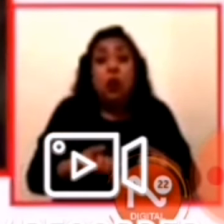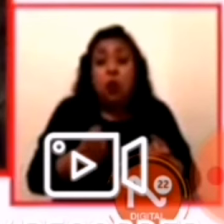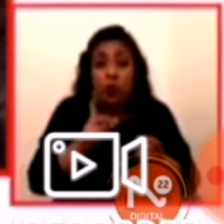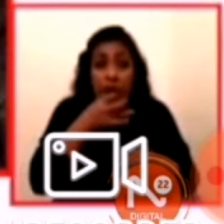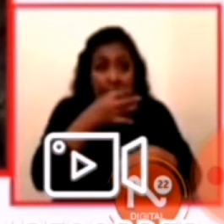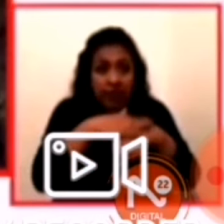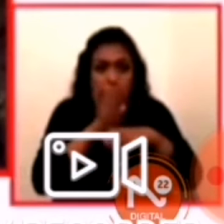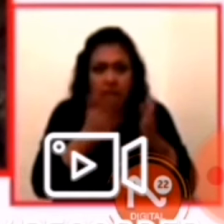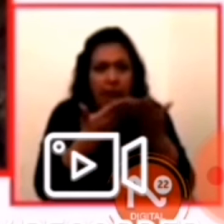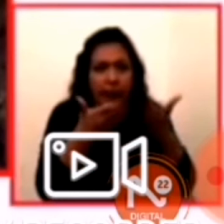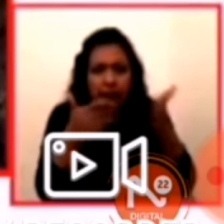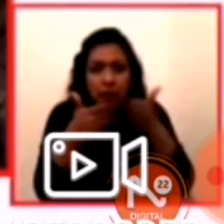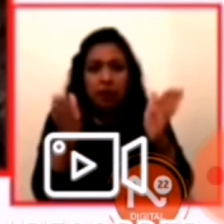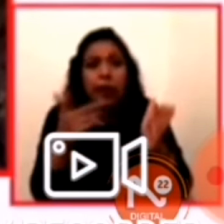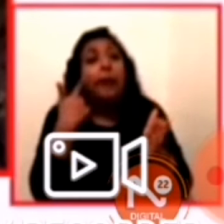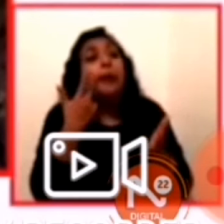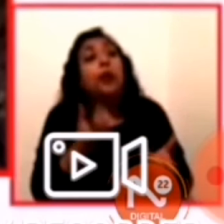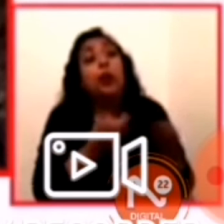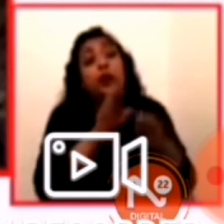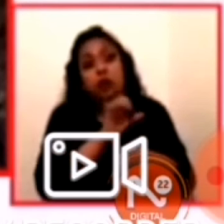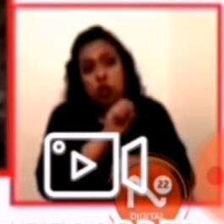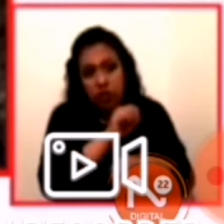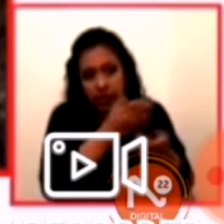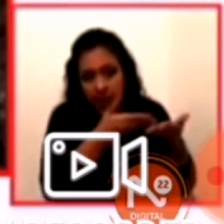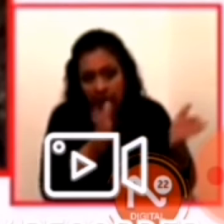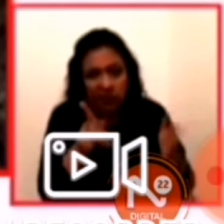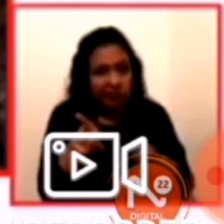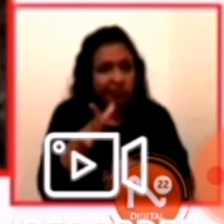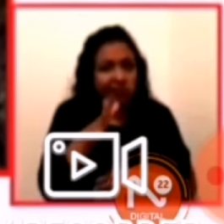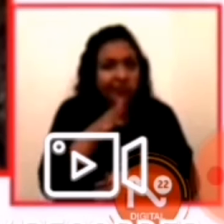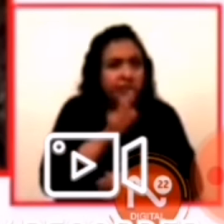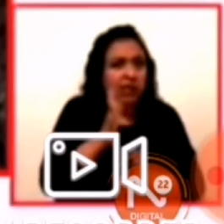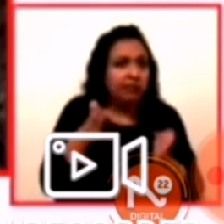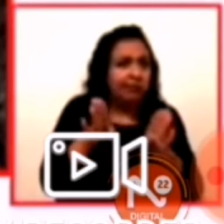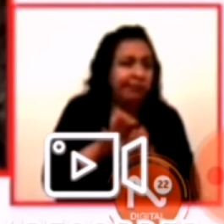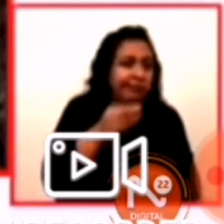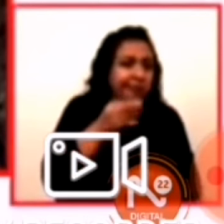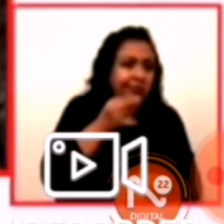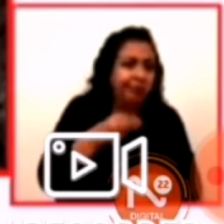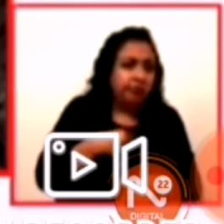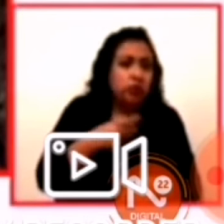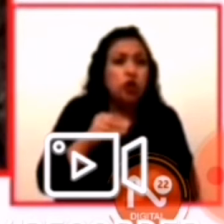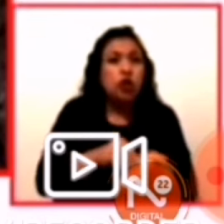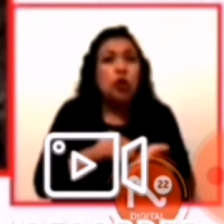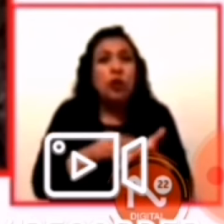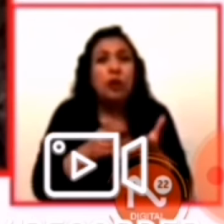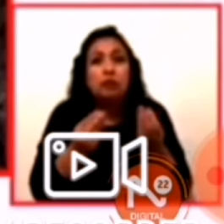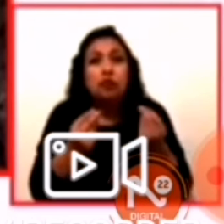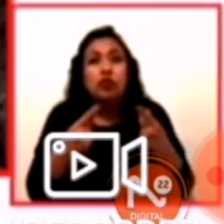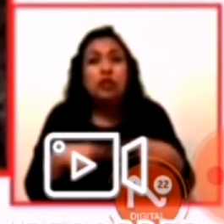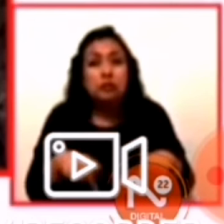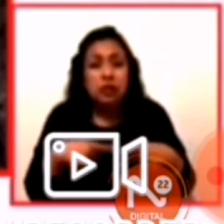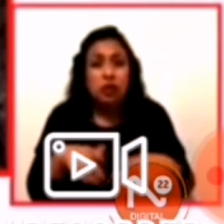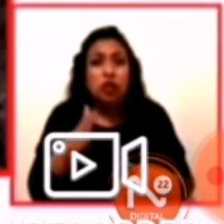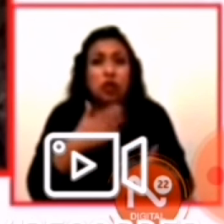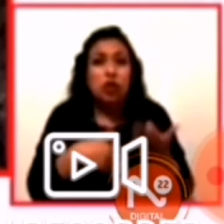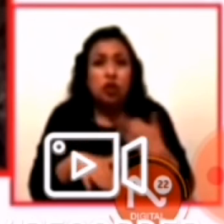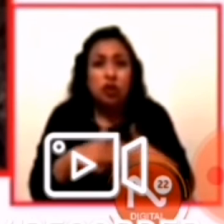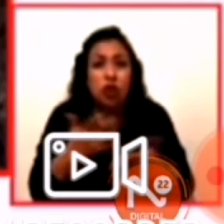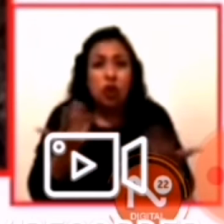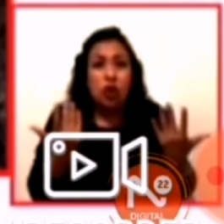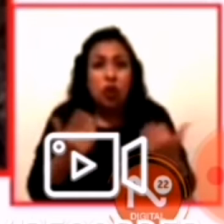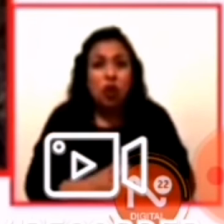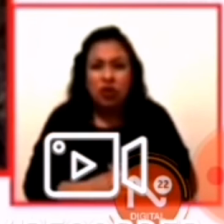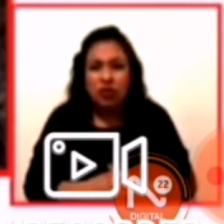las podemos abrir. O sea, todavía hay mucha incertidumbre, mucha, en todos sentidos.